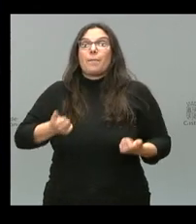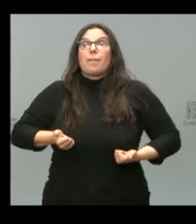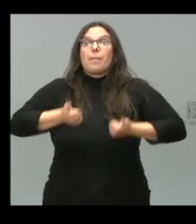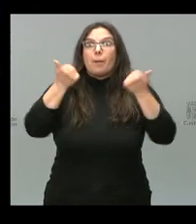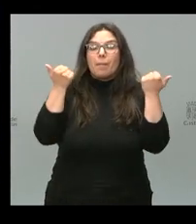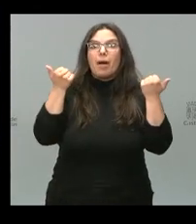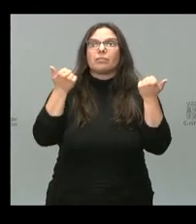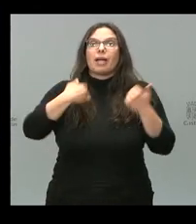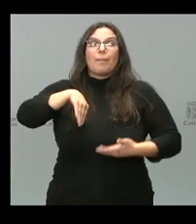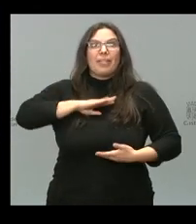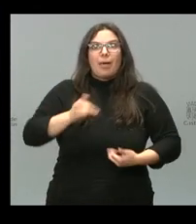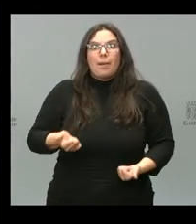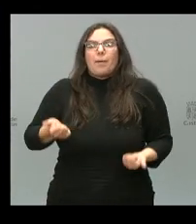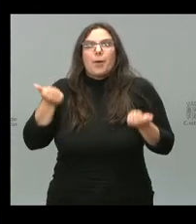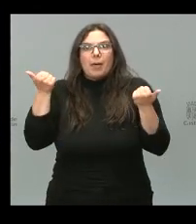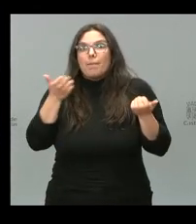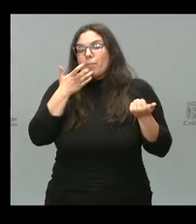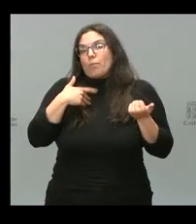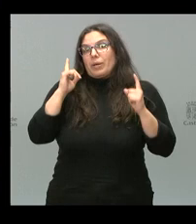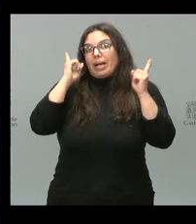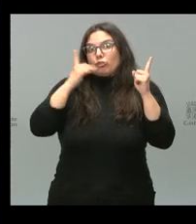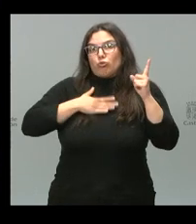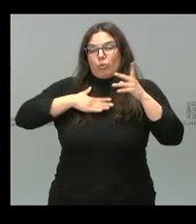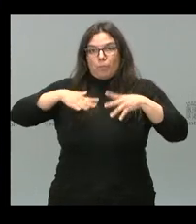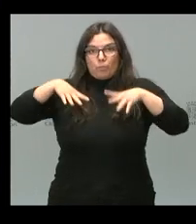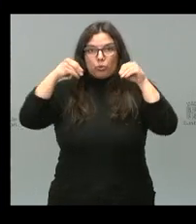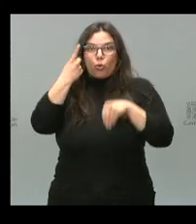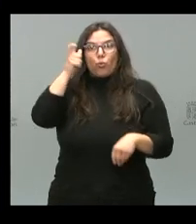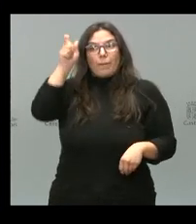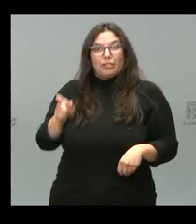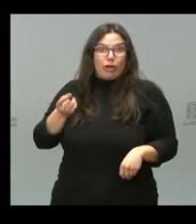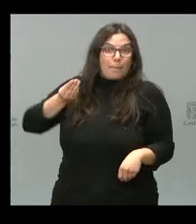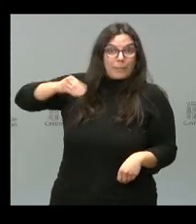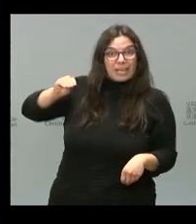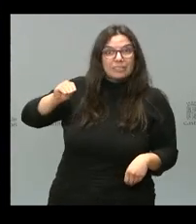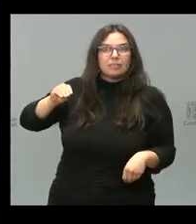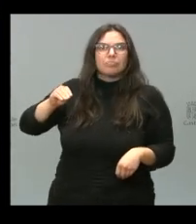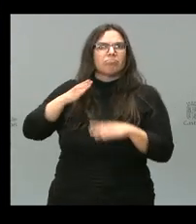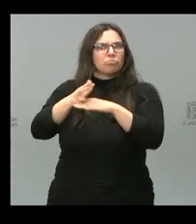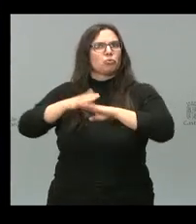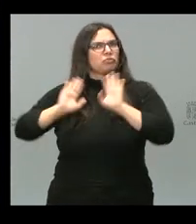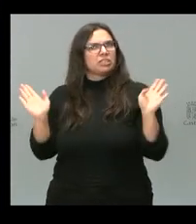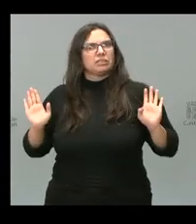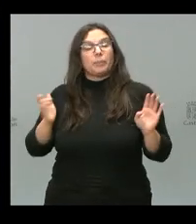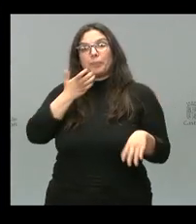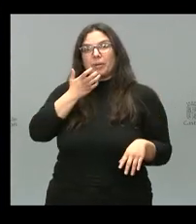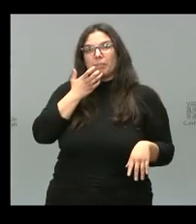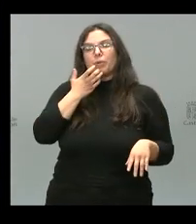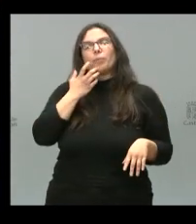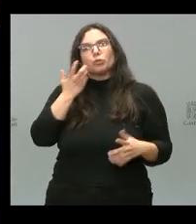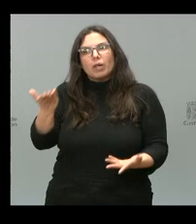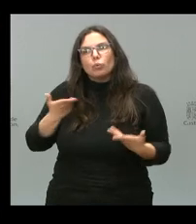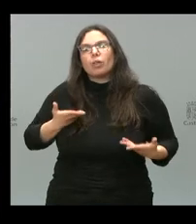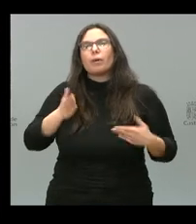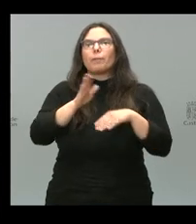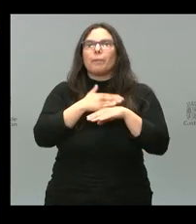tener en mi caso de Burgos con una persona más me era más que suficiente no pero bueno que nos ayudaréis a poder